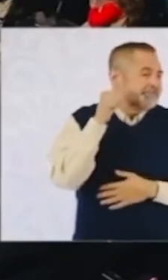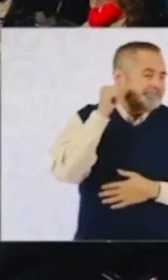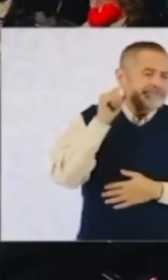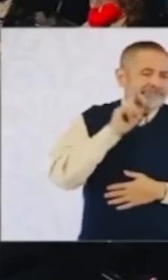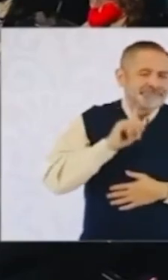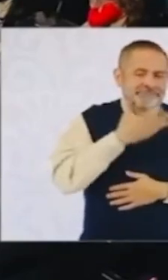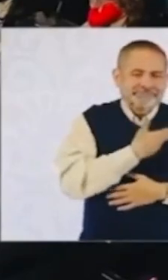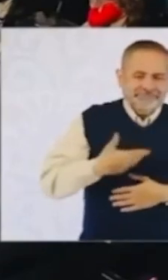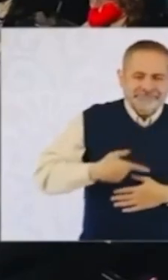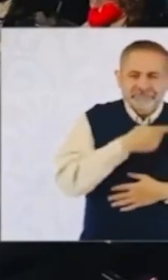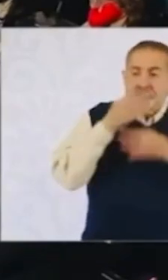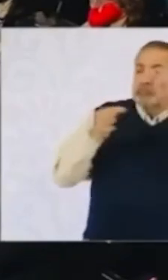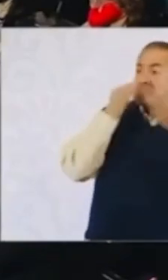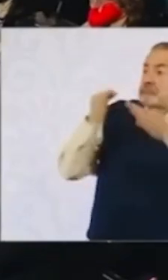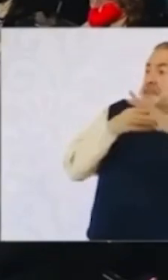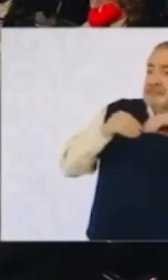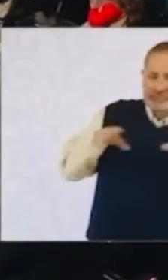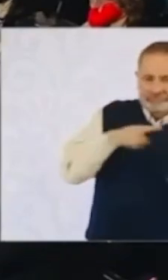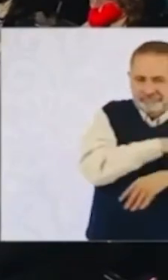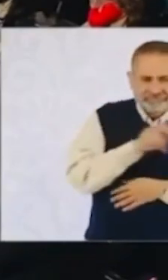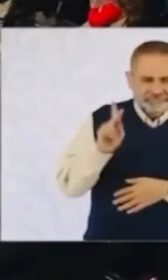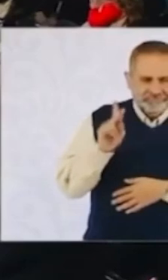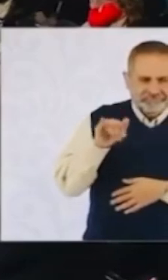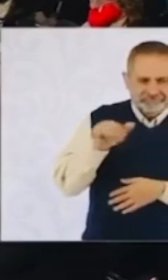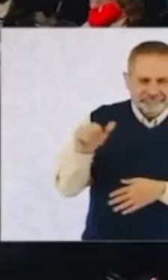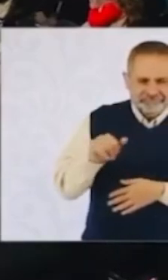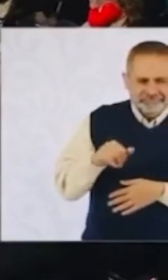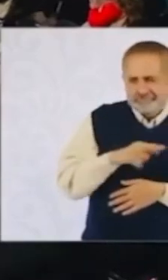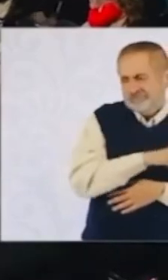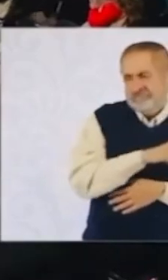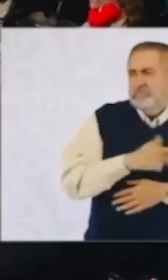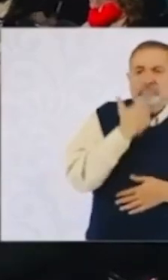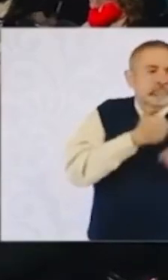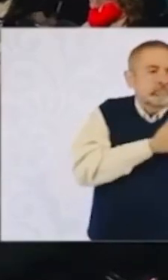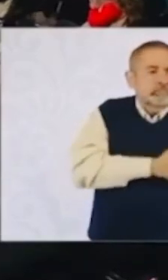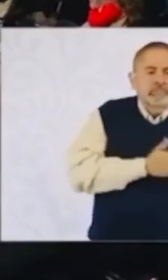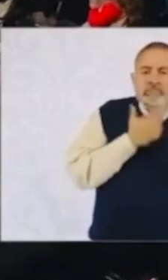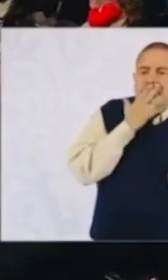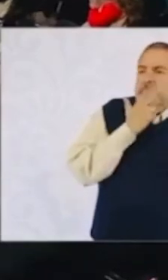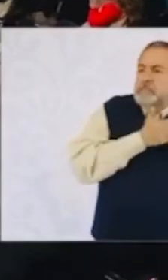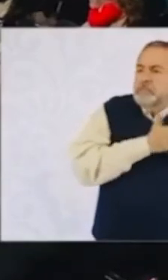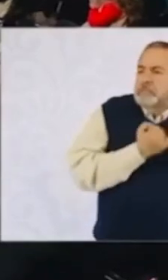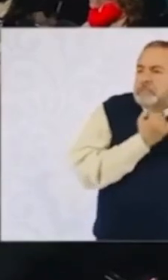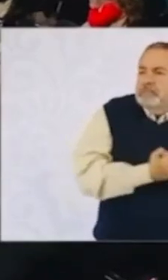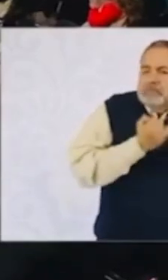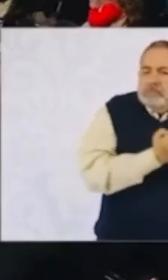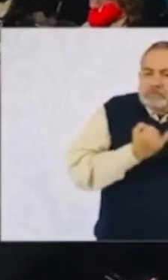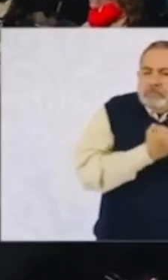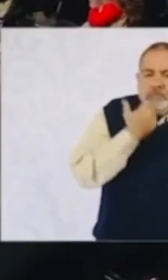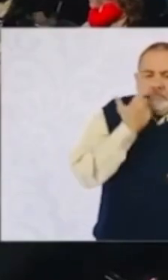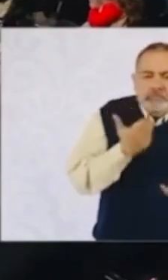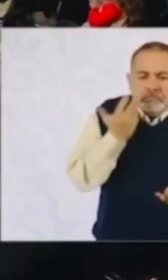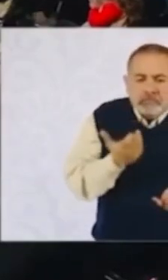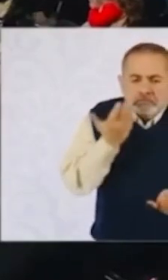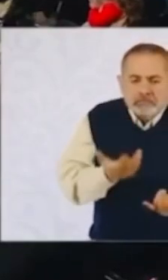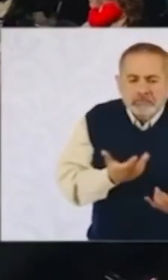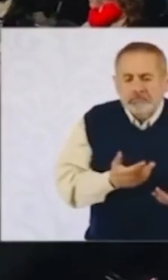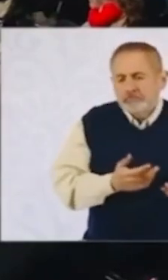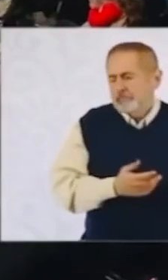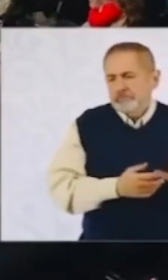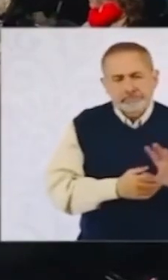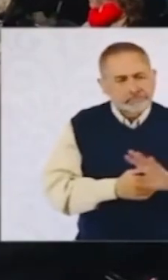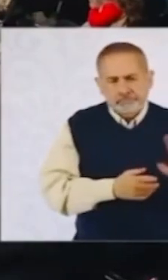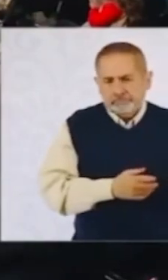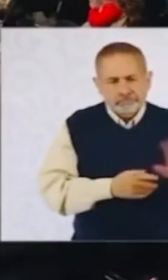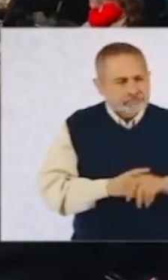haber es transparencia en el actuar de las y los jueces, y también los primeros que tienen que cumplir con la Constitución son ellos. Los primeros